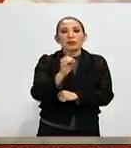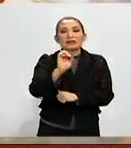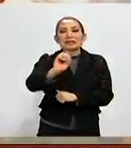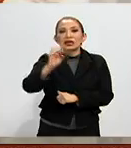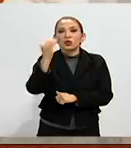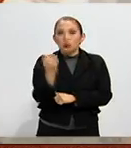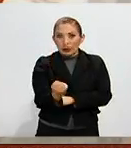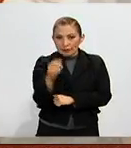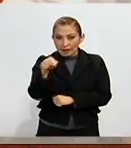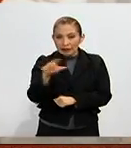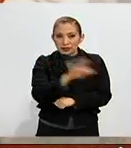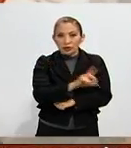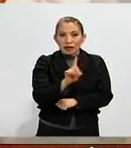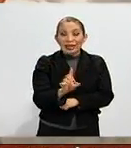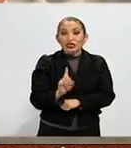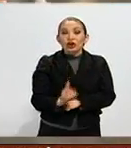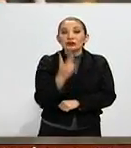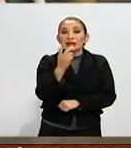51-32-0909,